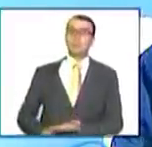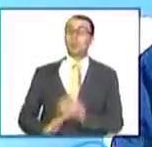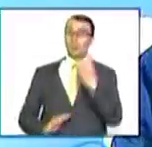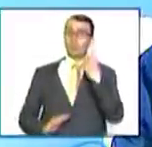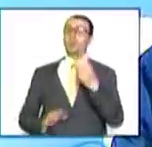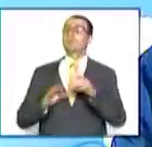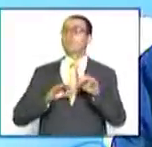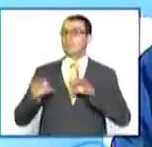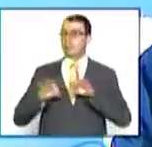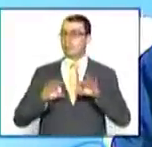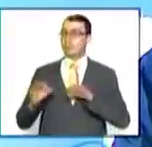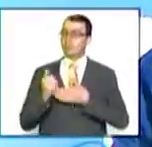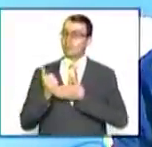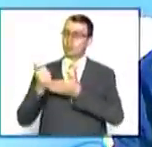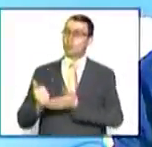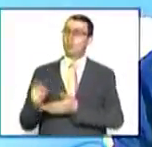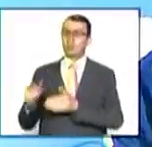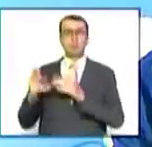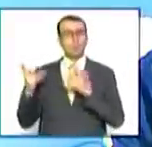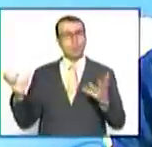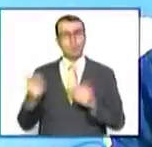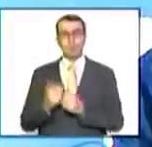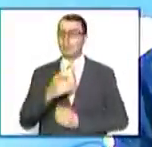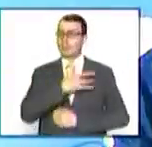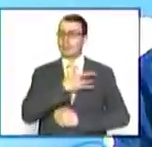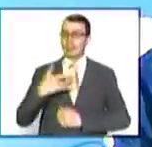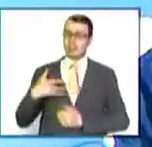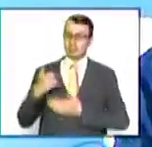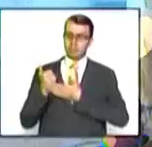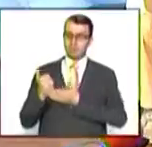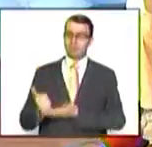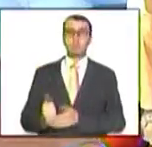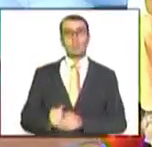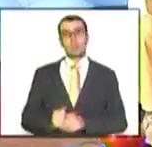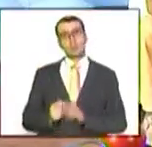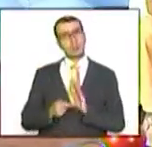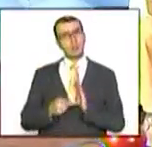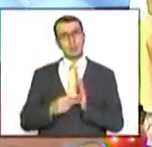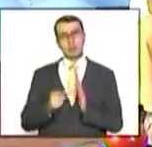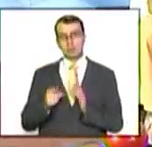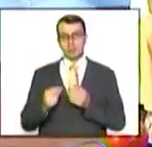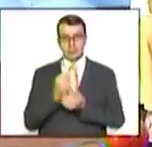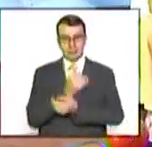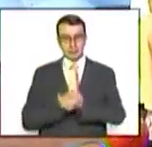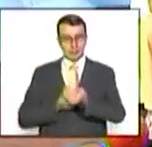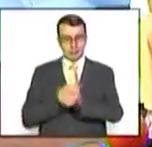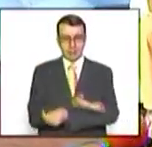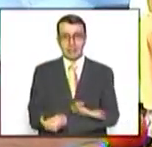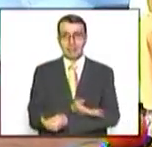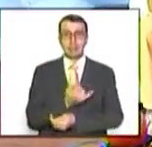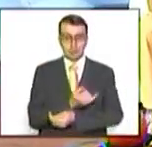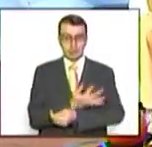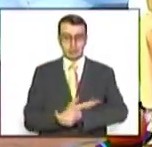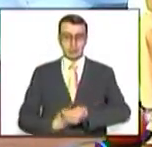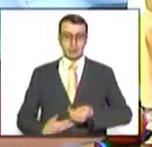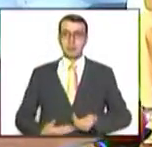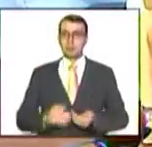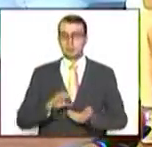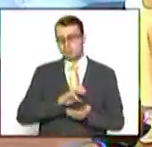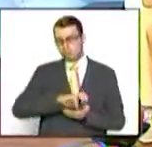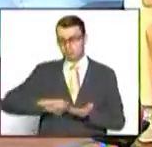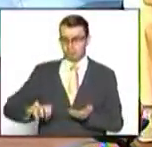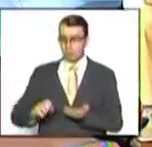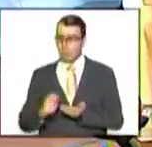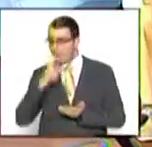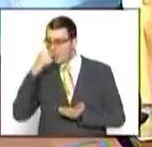contarles hoy a ustedes, y son tratamientos con las plaquetas del mismo paciente y ozono. Doctor